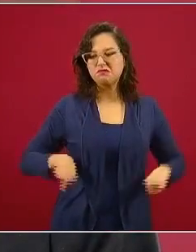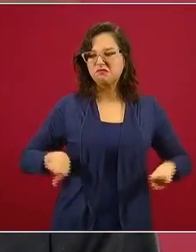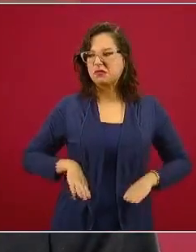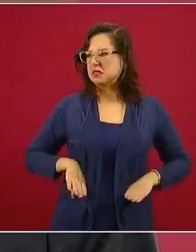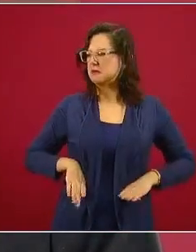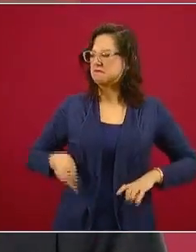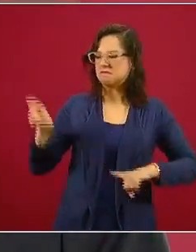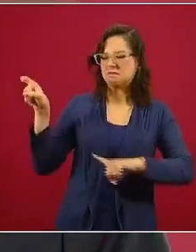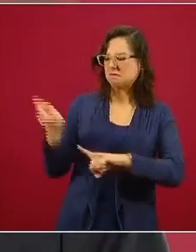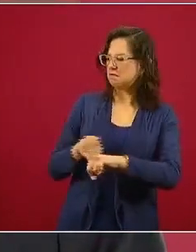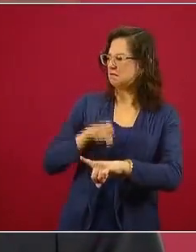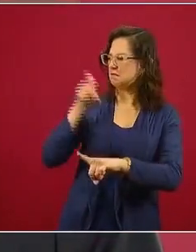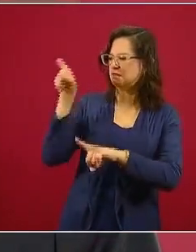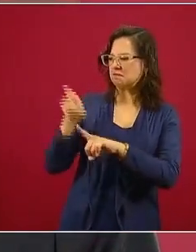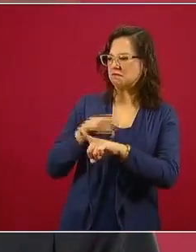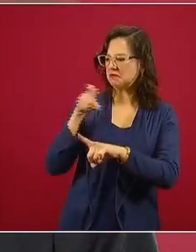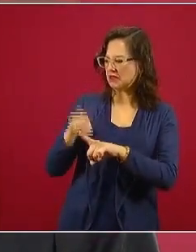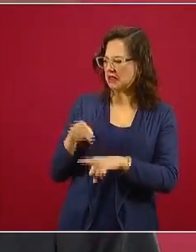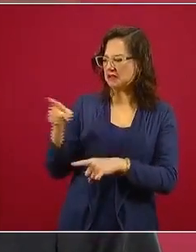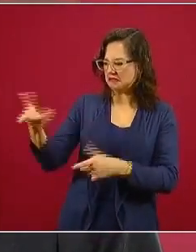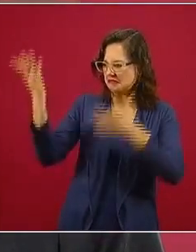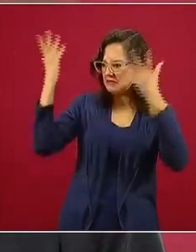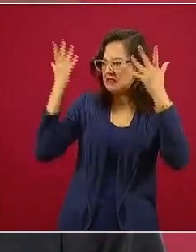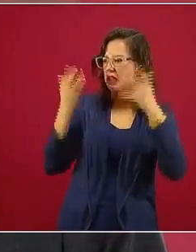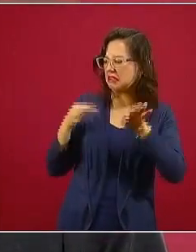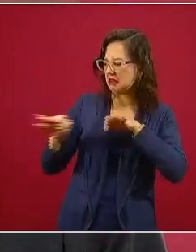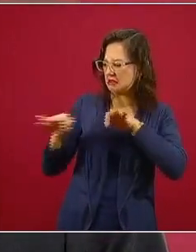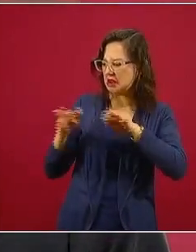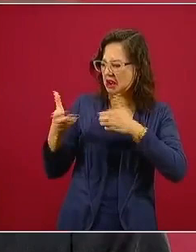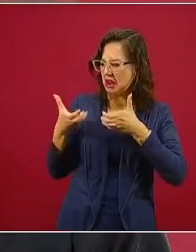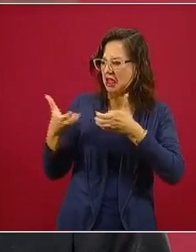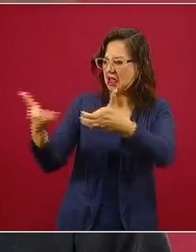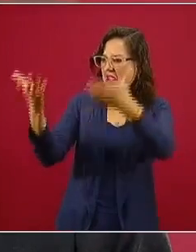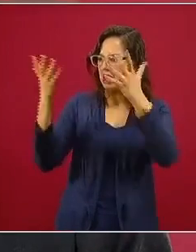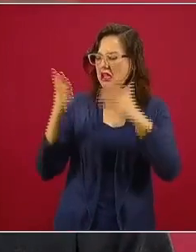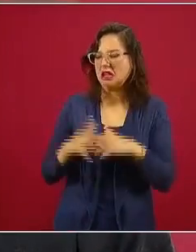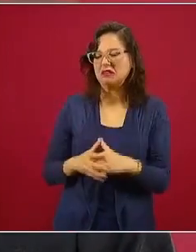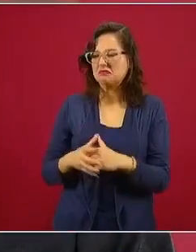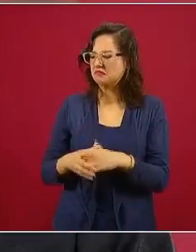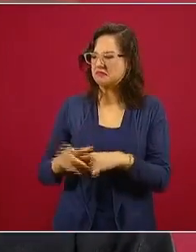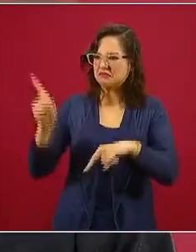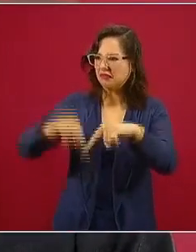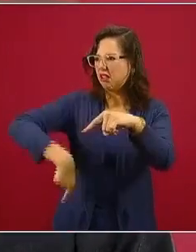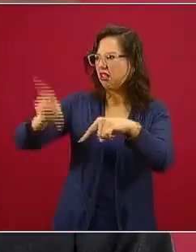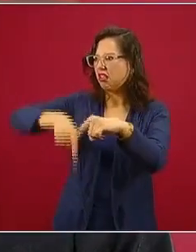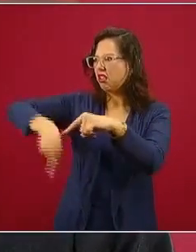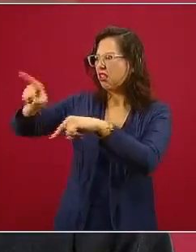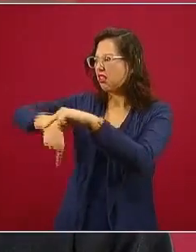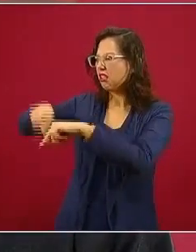criticar a los que trabajan en la calle, quisieran que no existieran,